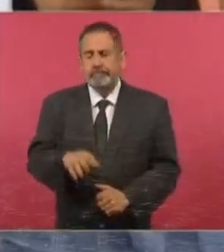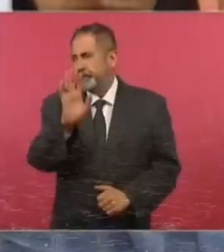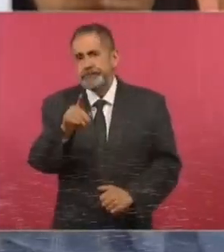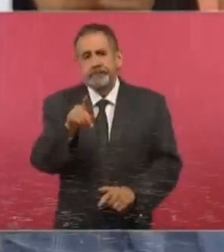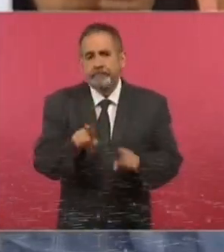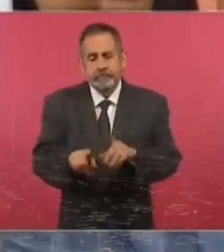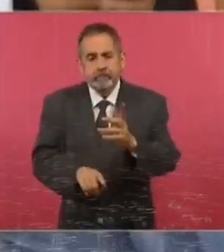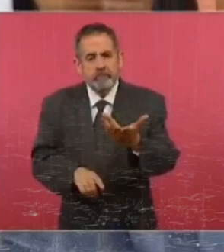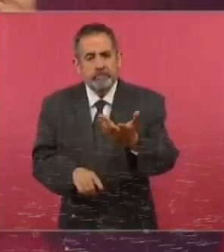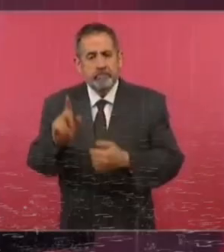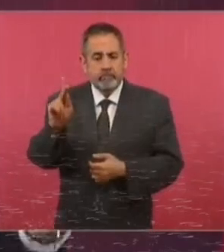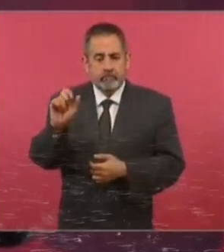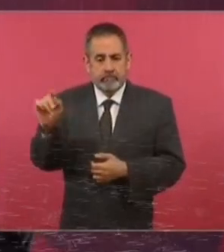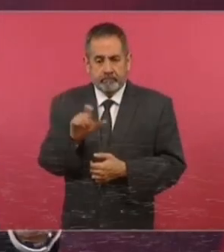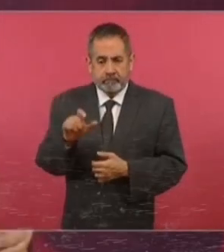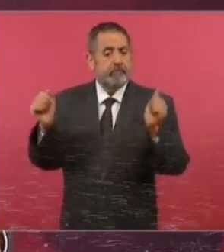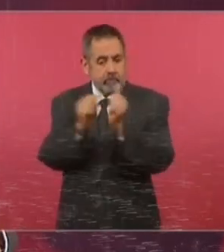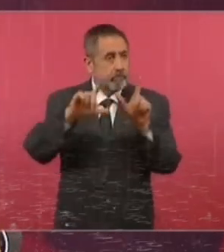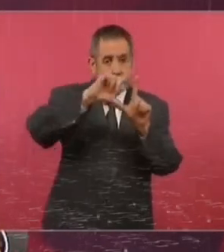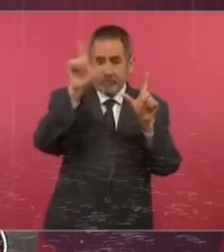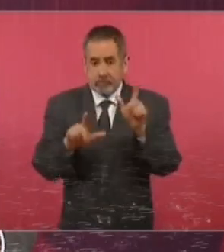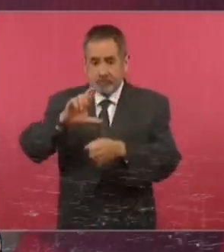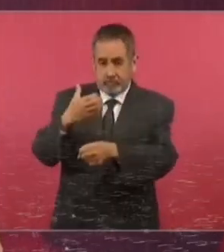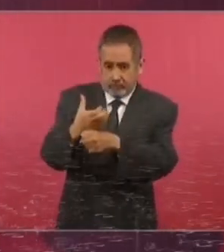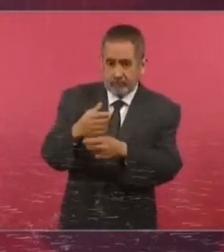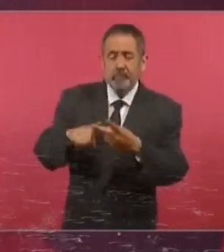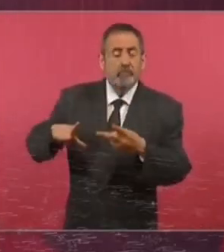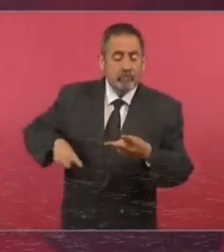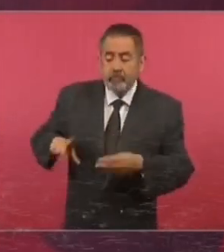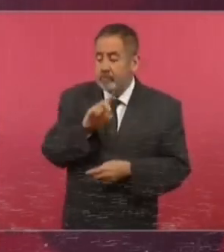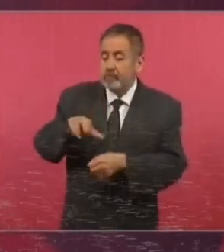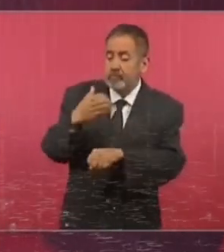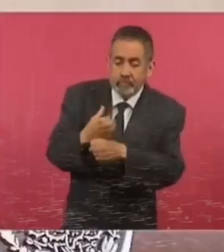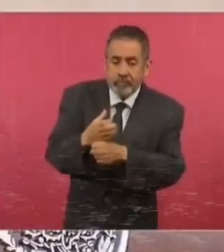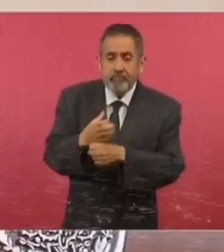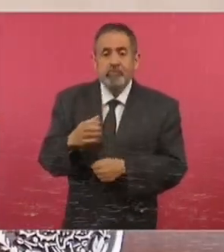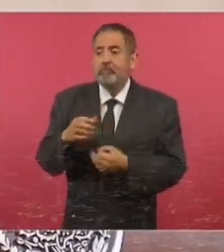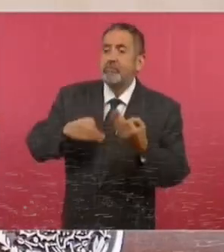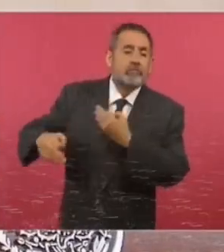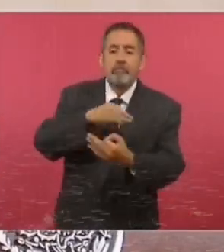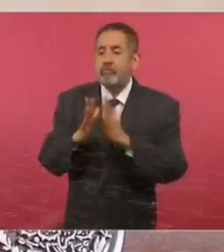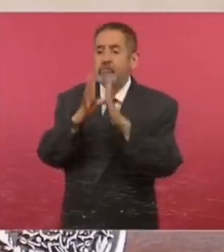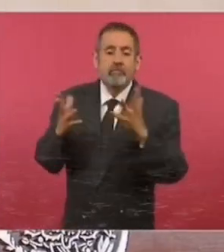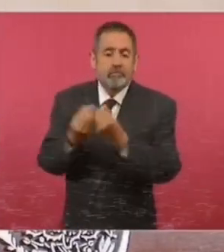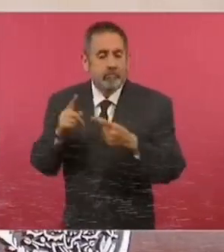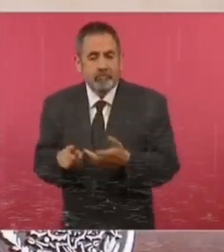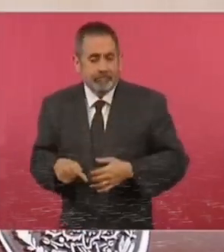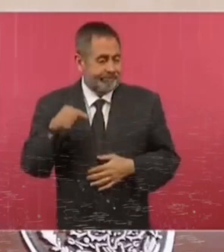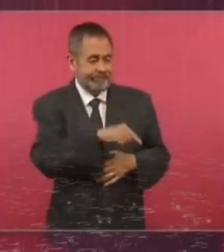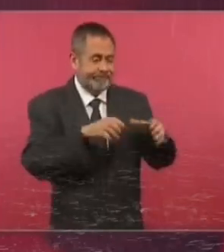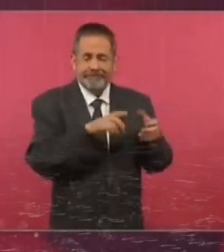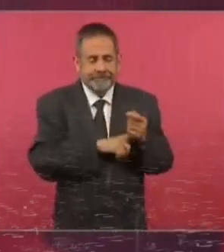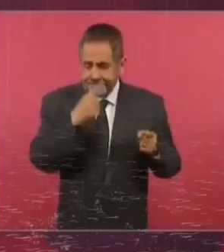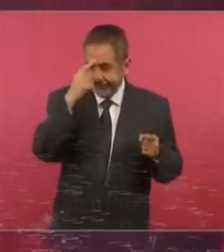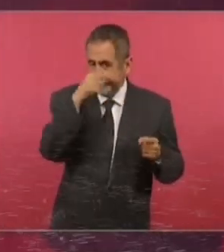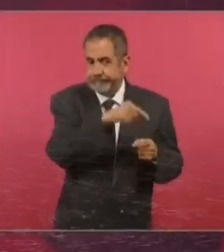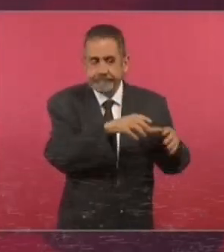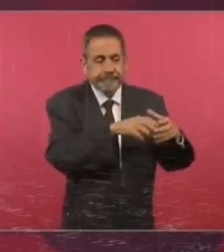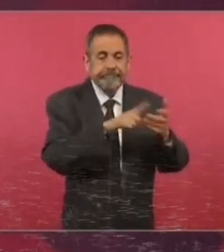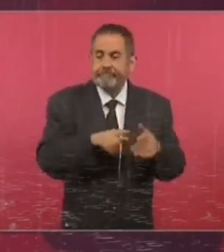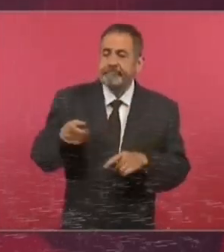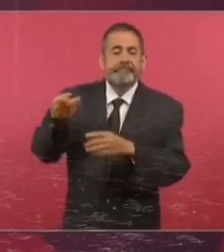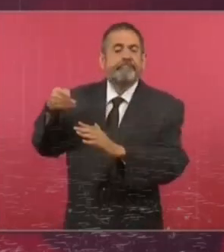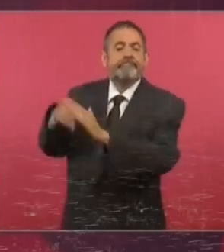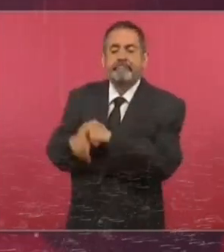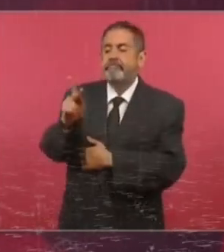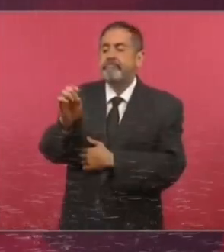Es que Pemex tiene que ver con la República, con el gobierno de la República, el gobierno de la cosa pública. Los tecnócratas lo que querían era